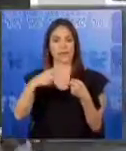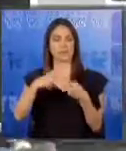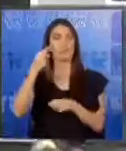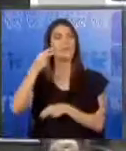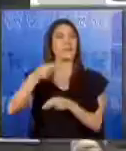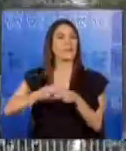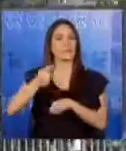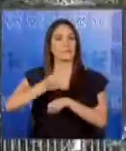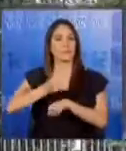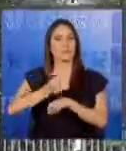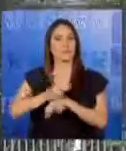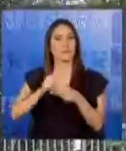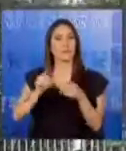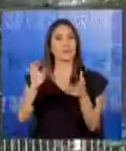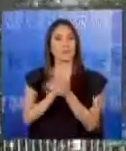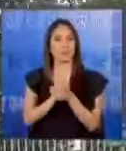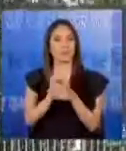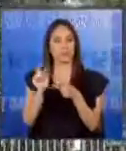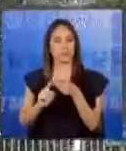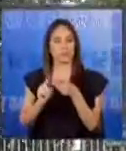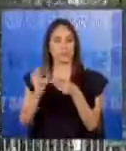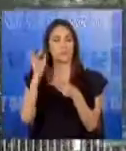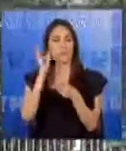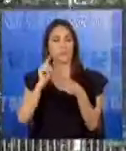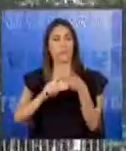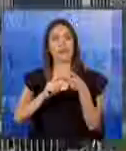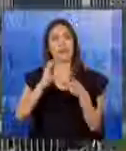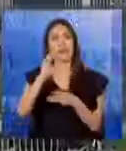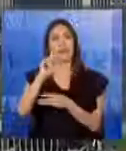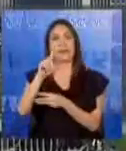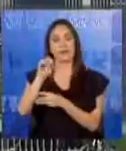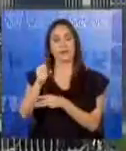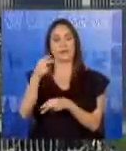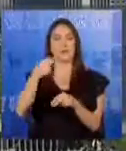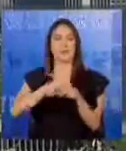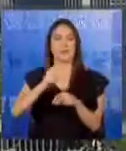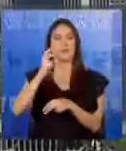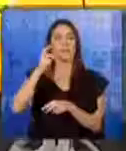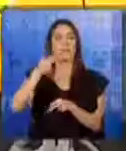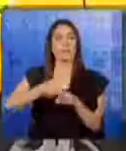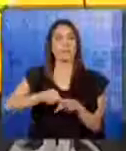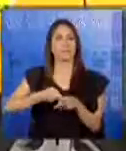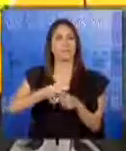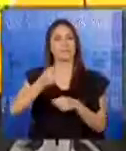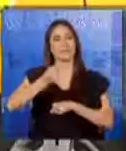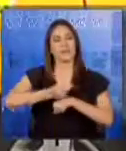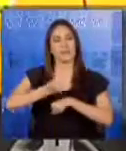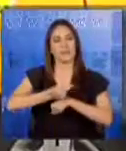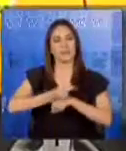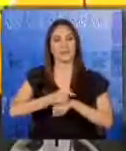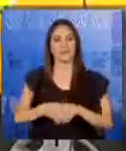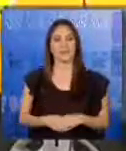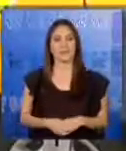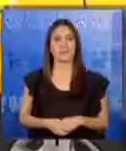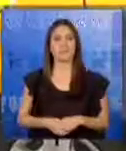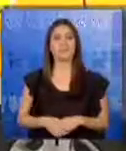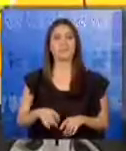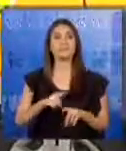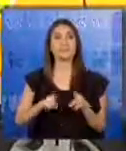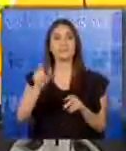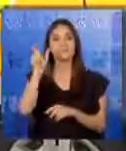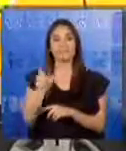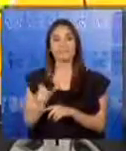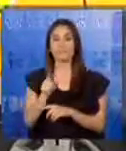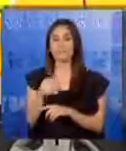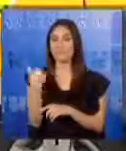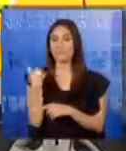de Petro Ecuador, su esposa Yelice H. y Carlos P. Y., exgerente de Petro Ecuador. Según lo dispuesto por la jueza Karen Matamoros, las